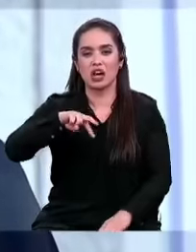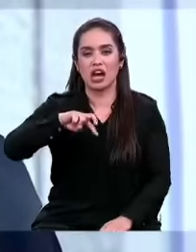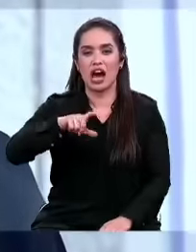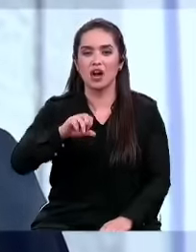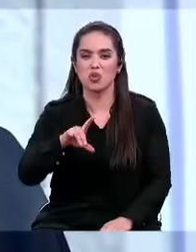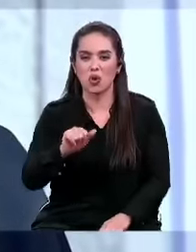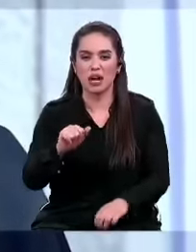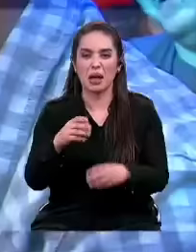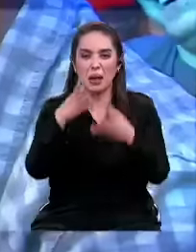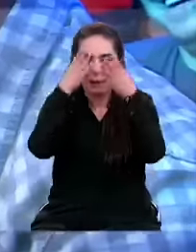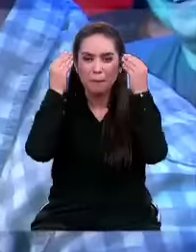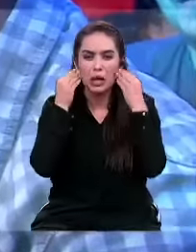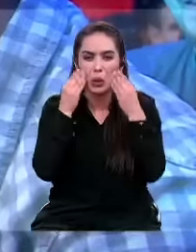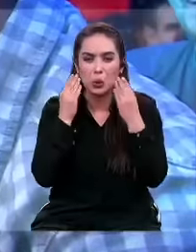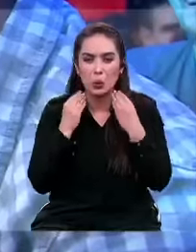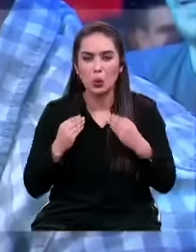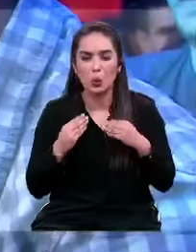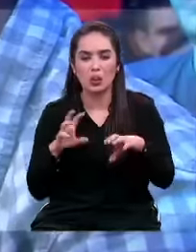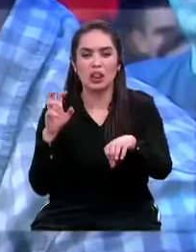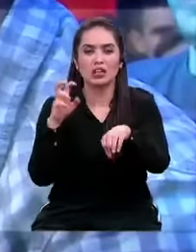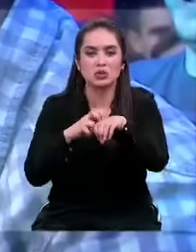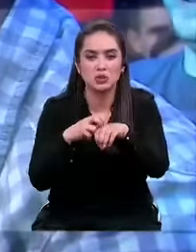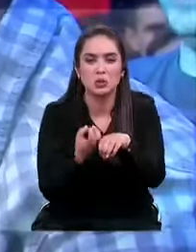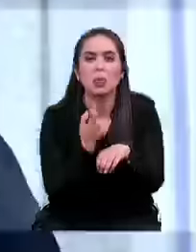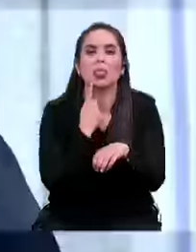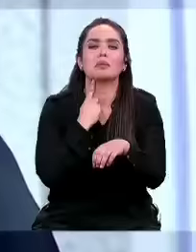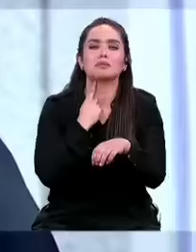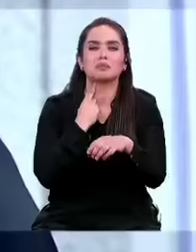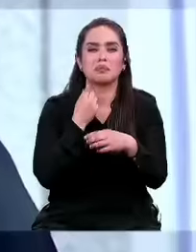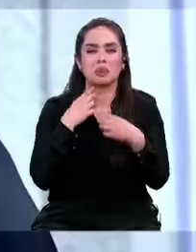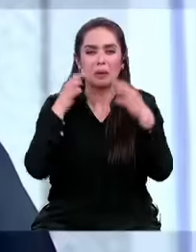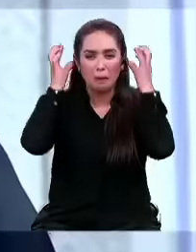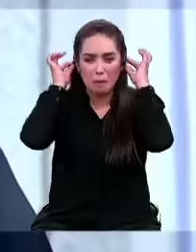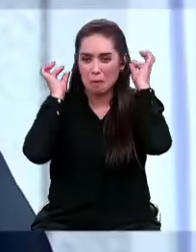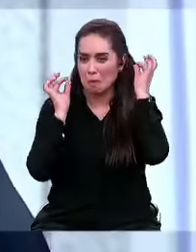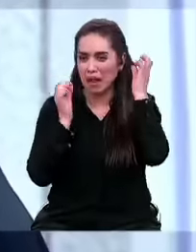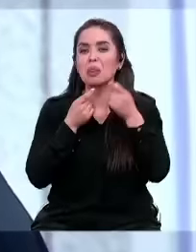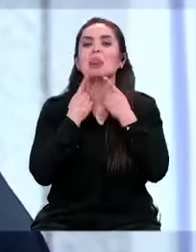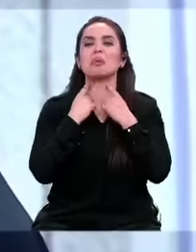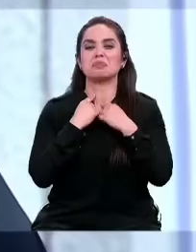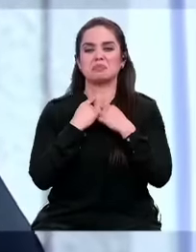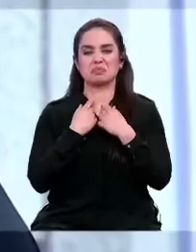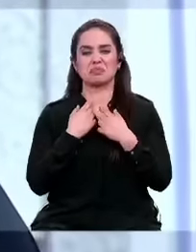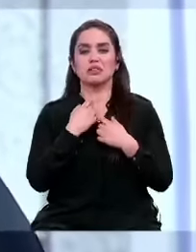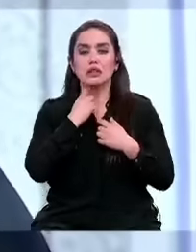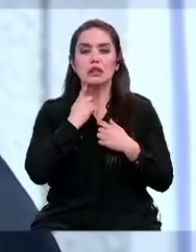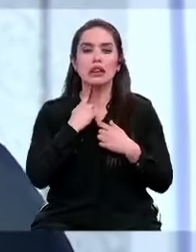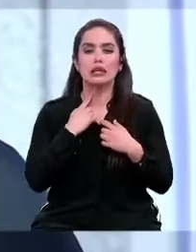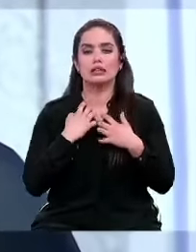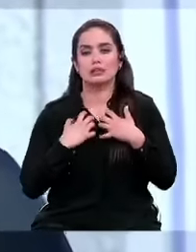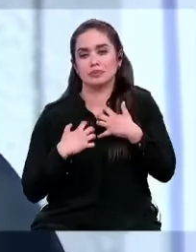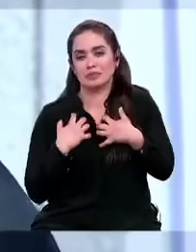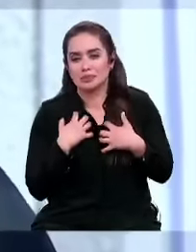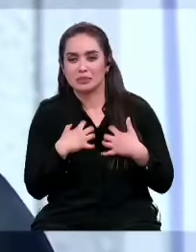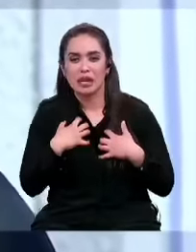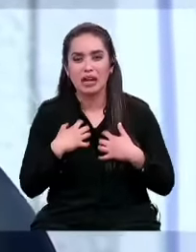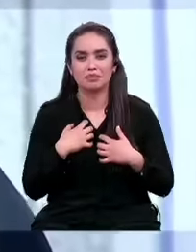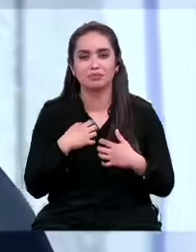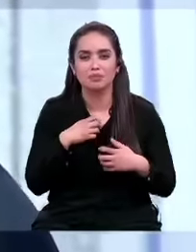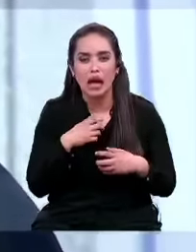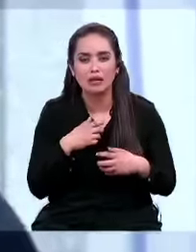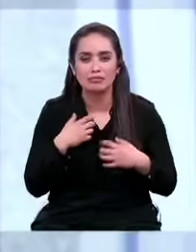aquí atragantados aquí en la garganta, quedando un poco así como... Sí. Porque me molesta un poco. Sí, no tengo nada acá como para darte, para